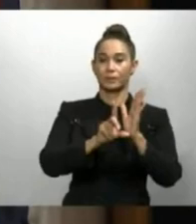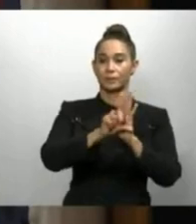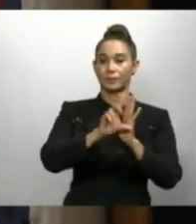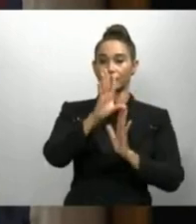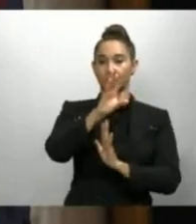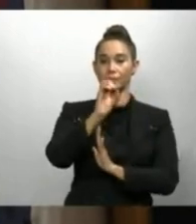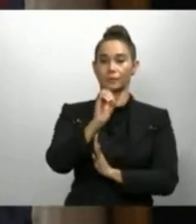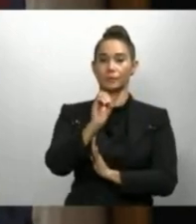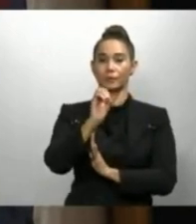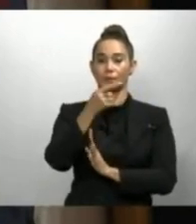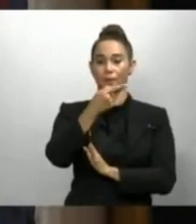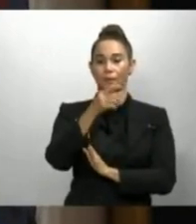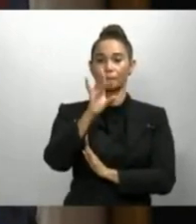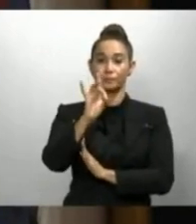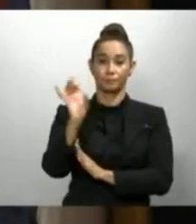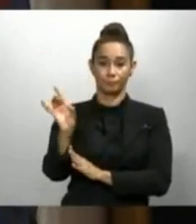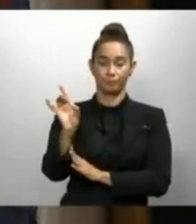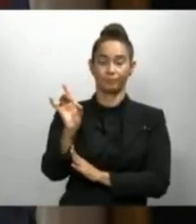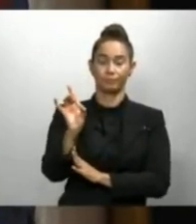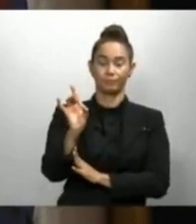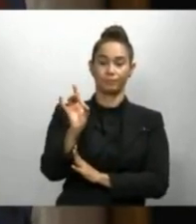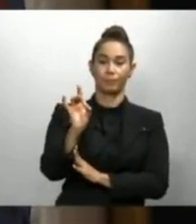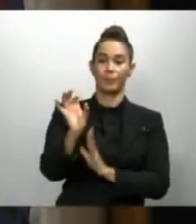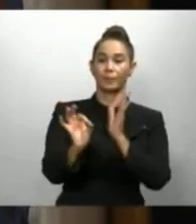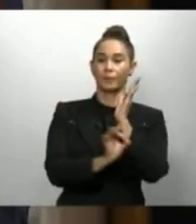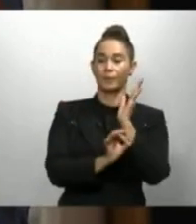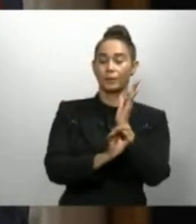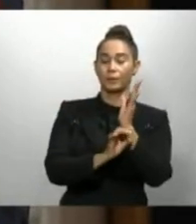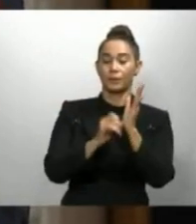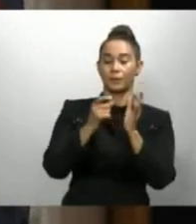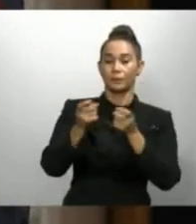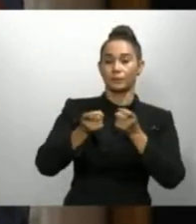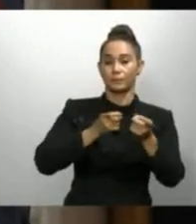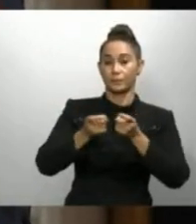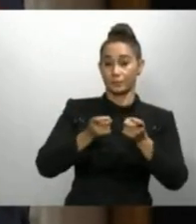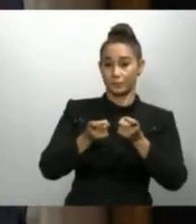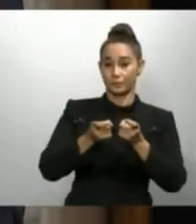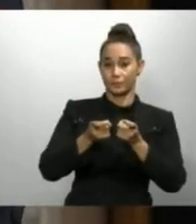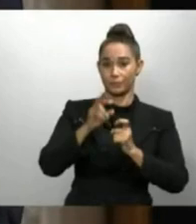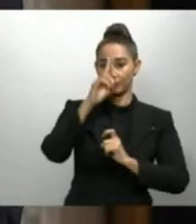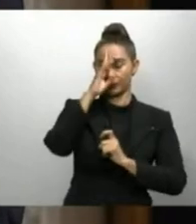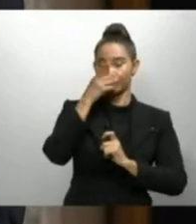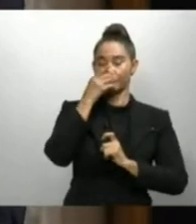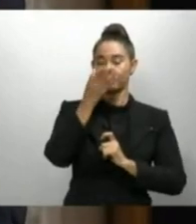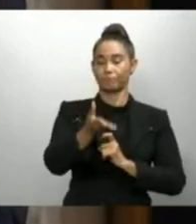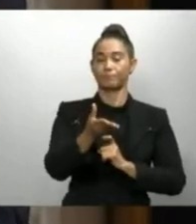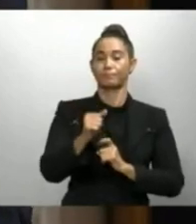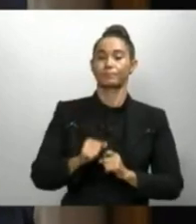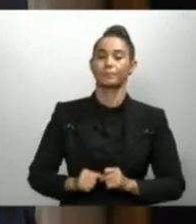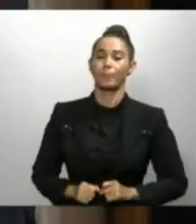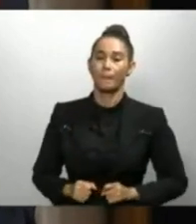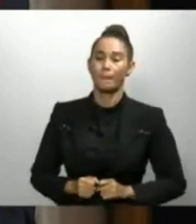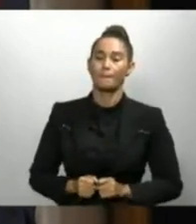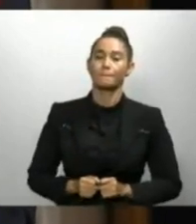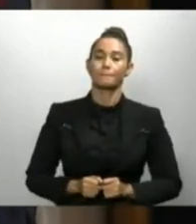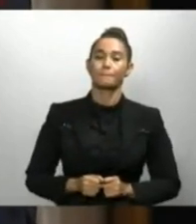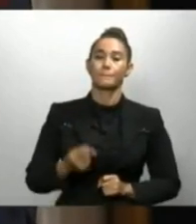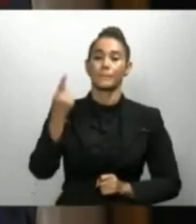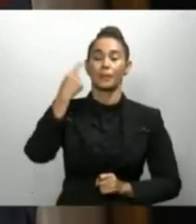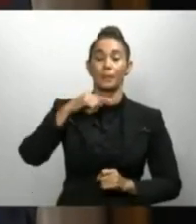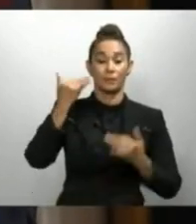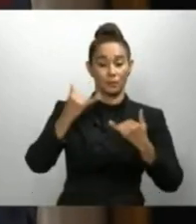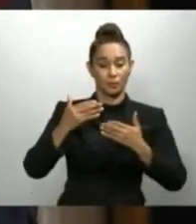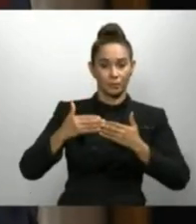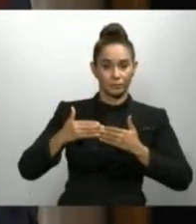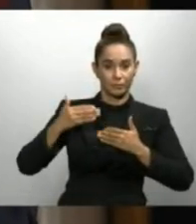Ley 50-88 sobre drogas y sustancias controladas de la República Dominicana para que en lo